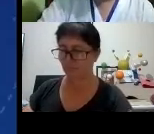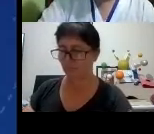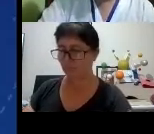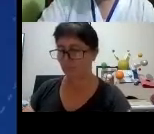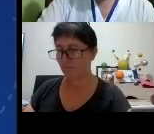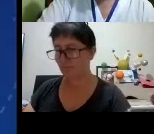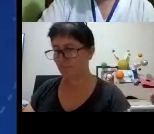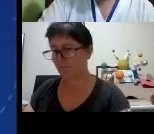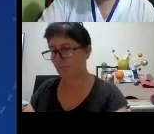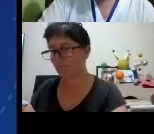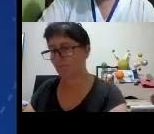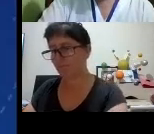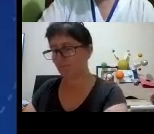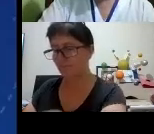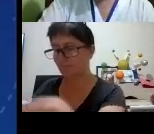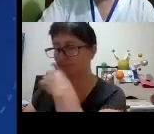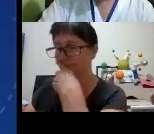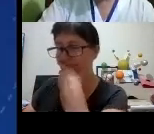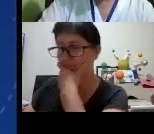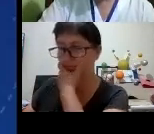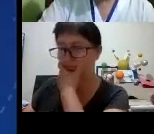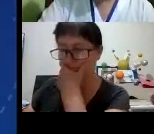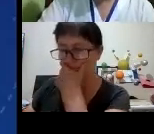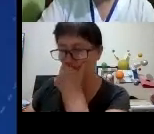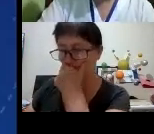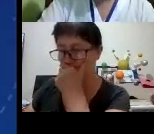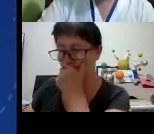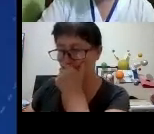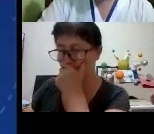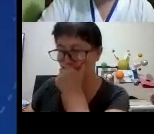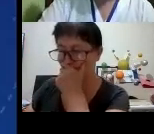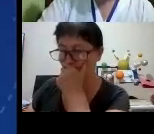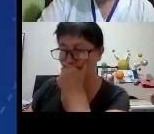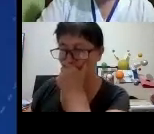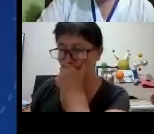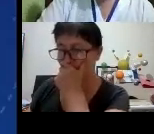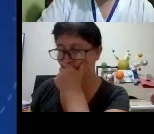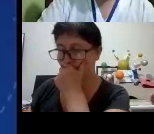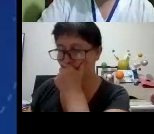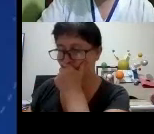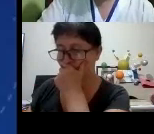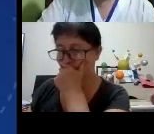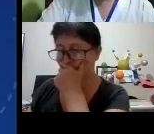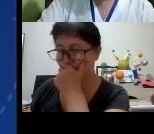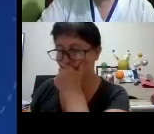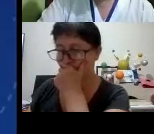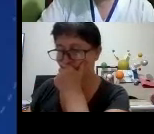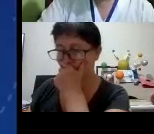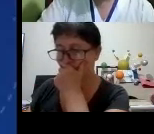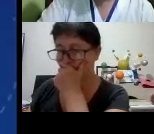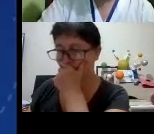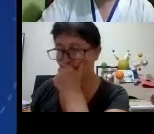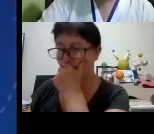en tarima, y básicamente vamos a decirle en primer lugar que el paciente trate de inspirar y expirar. Vamos a palpar la zona de